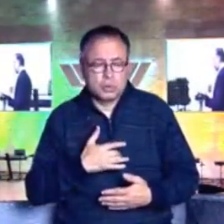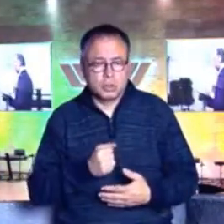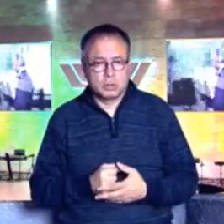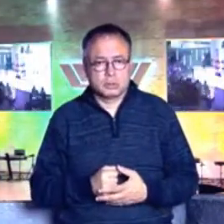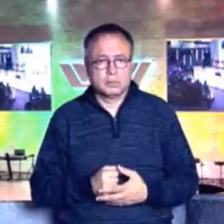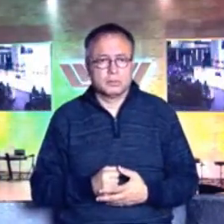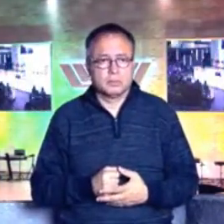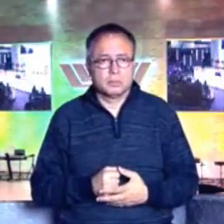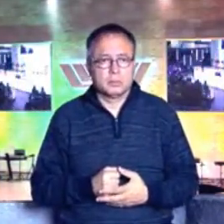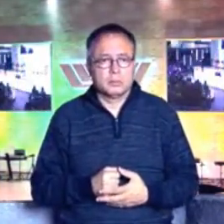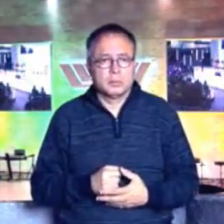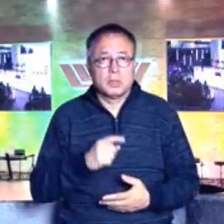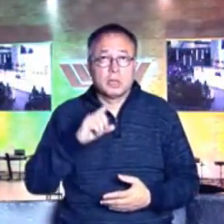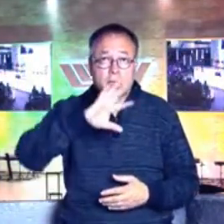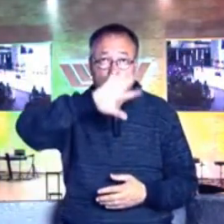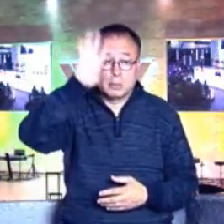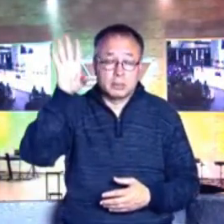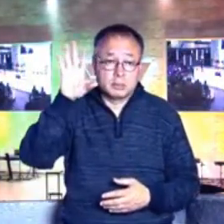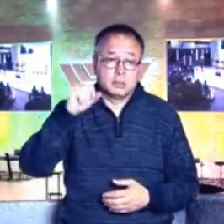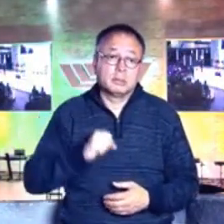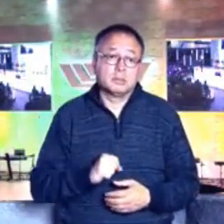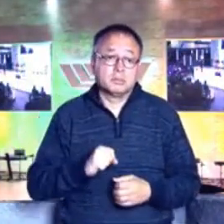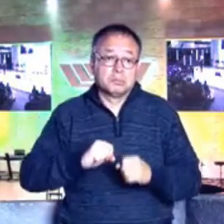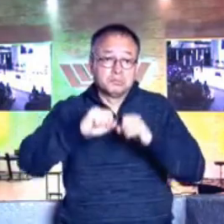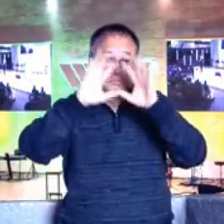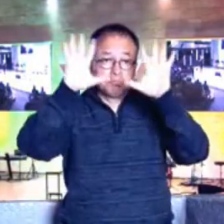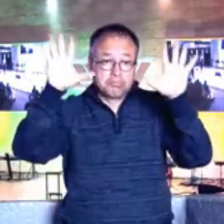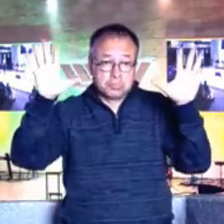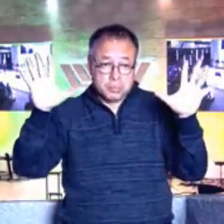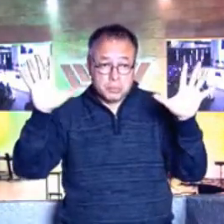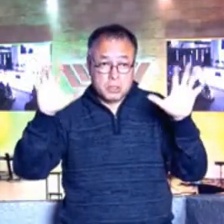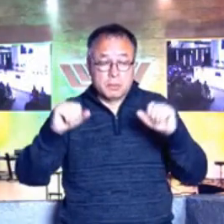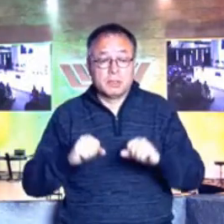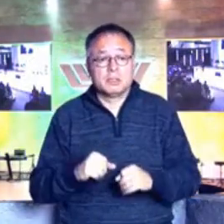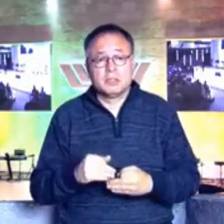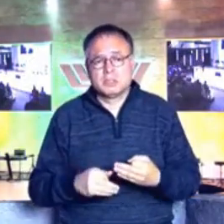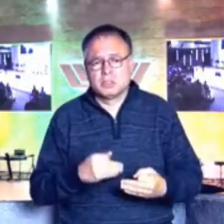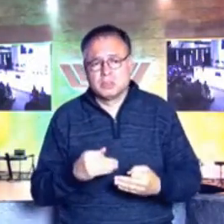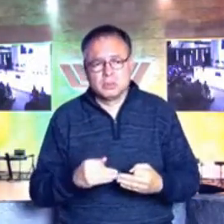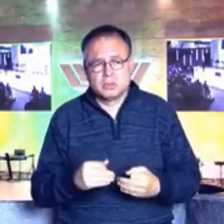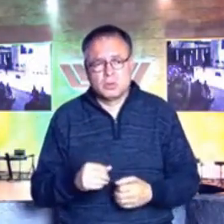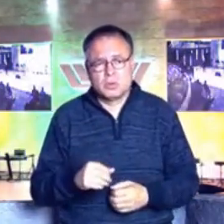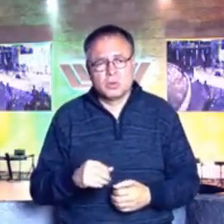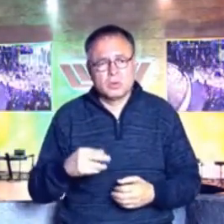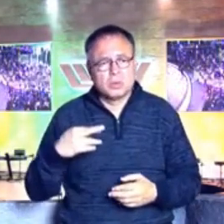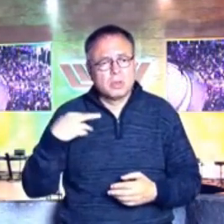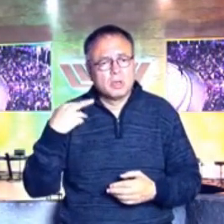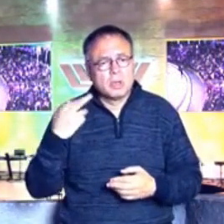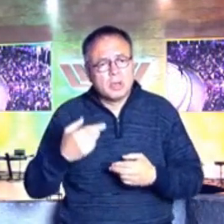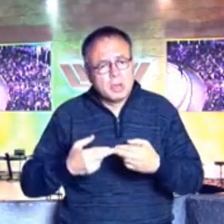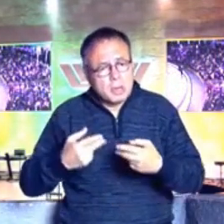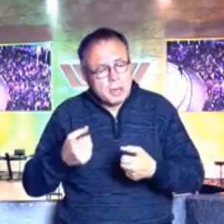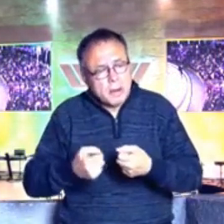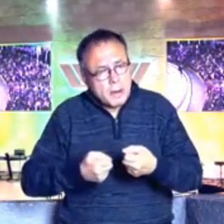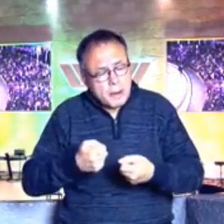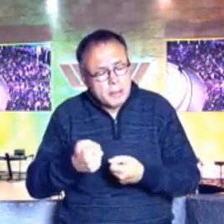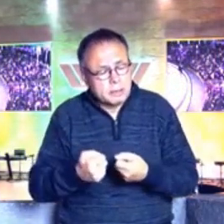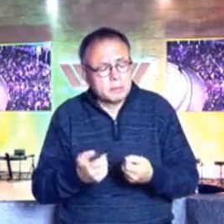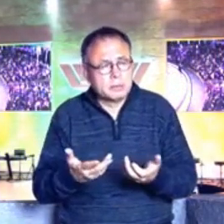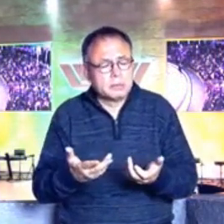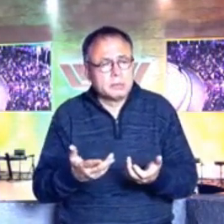una manera tan extraordinaria y dice a tu padre le ha placido darte el reino por eso no tengas miedo no te